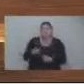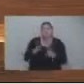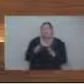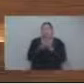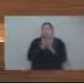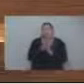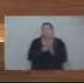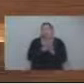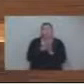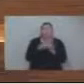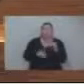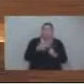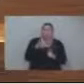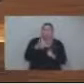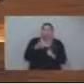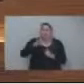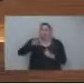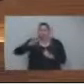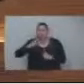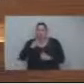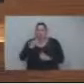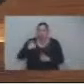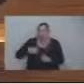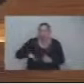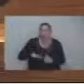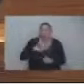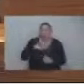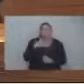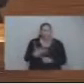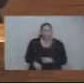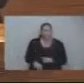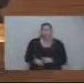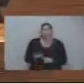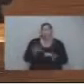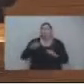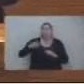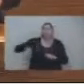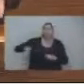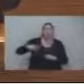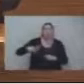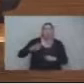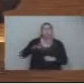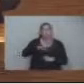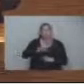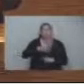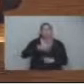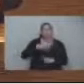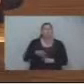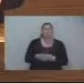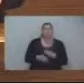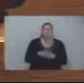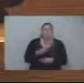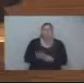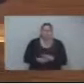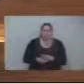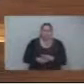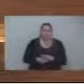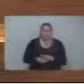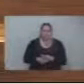lo ha expresado Izquierda Unida y me parece razonable. Podríamos hacerlo. Ustedes también han dicho que sí podemos hacerlo.